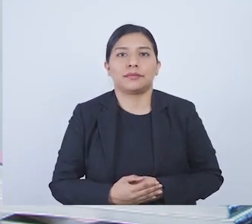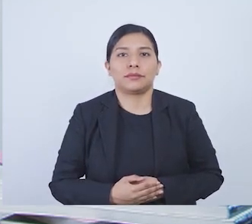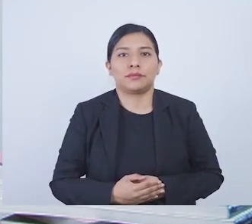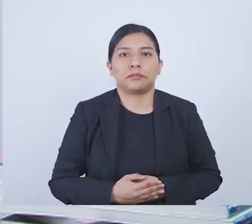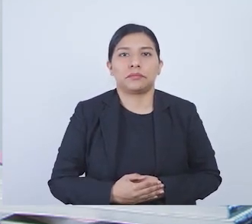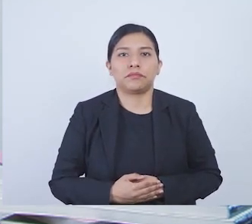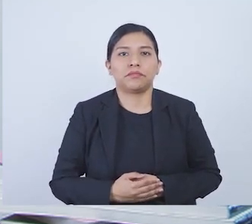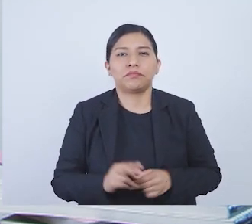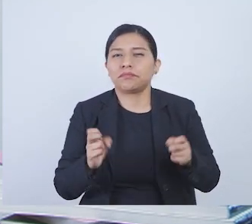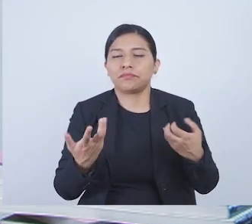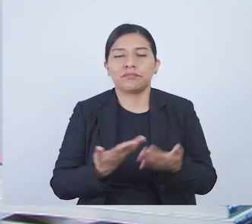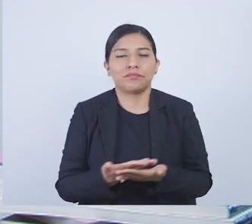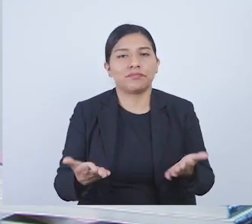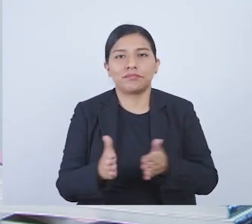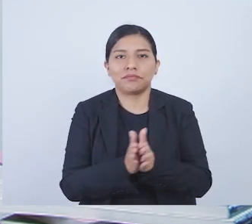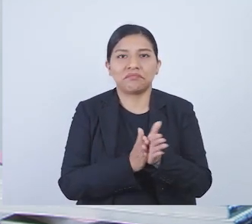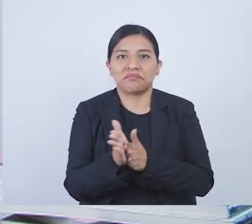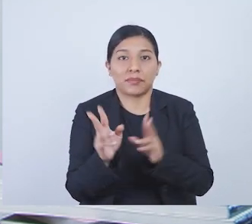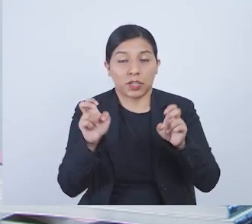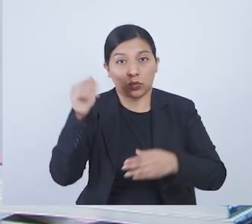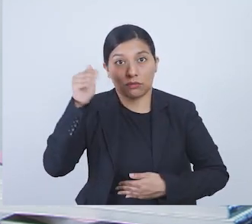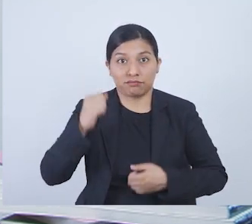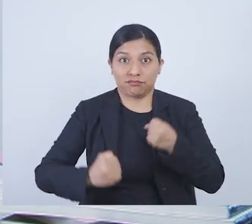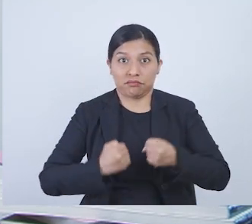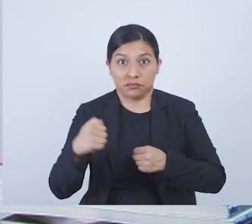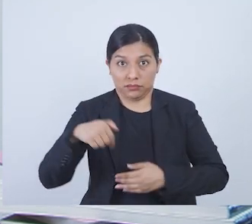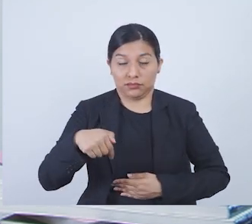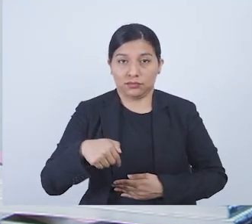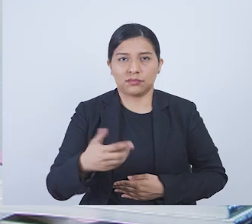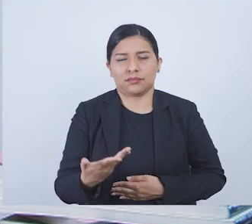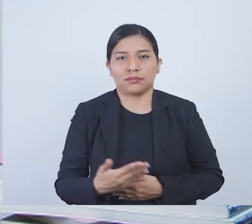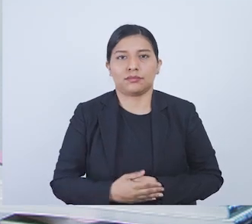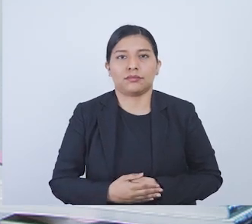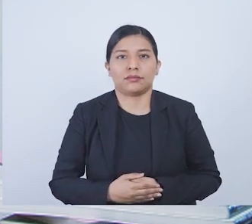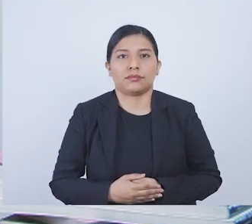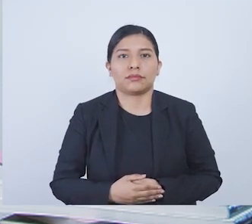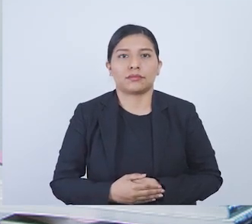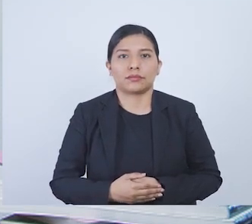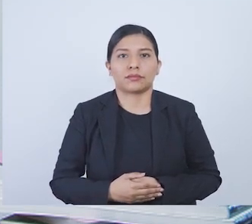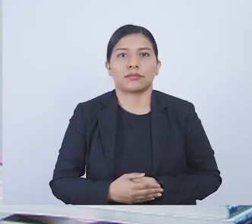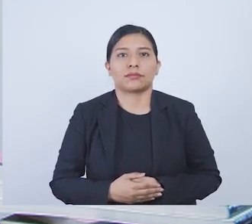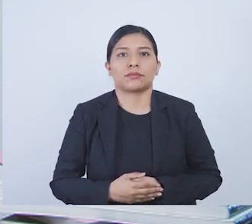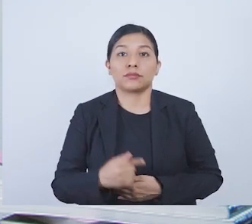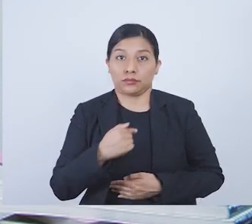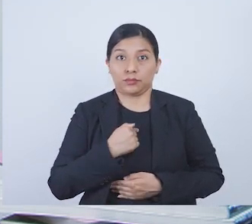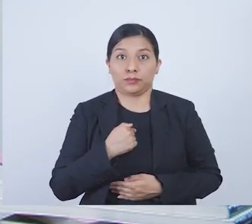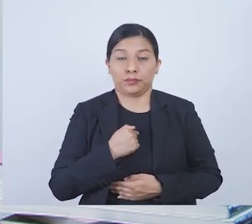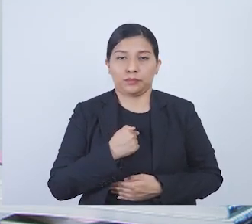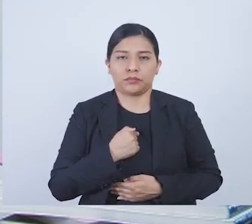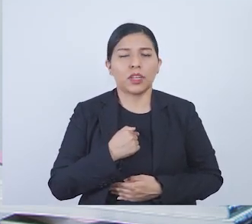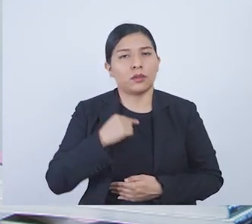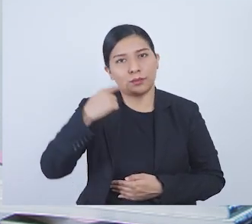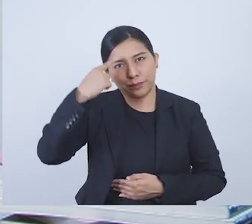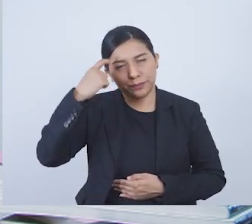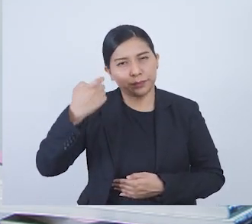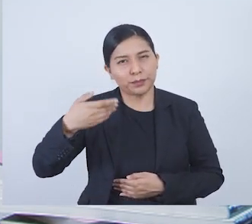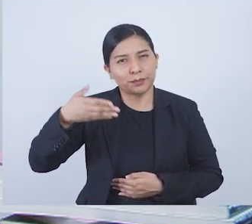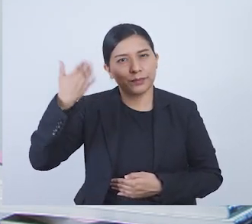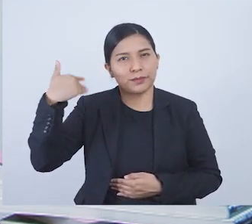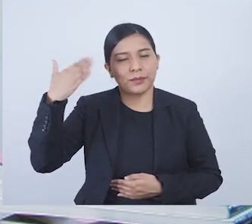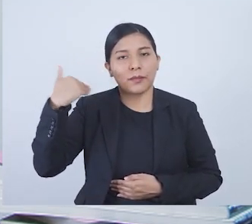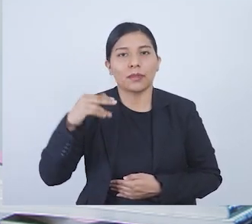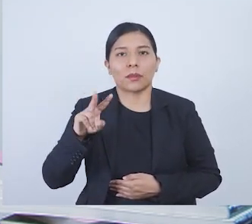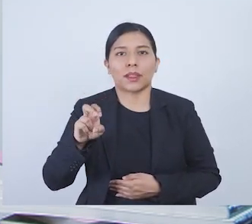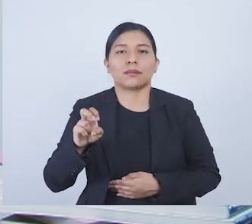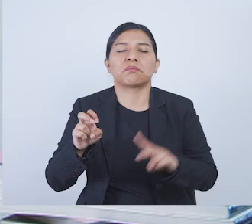algunas cosas interesantes dentro de la educación física actual, voy a remitirme a algunos hechos que han sucedido entre los